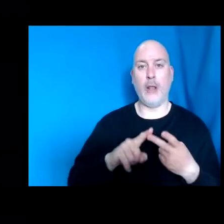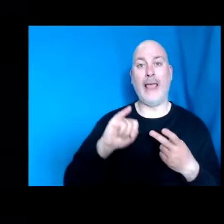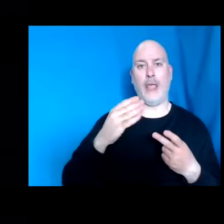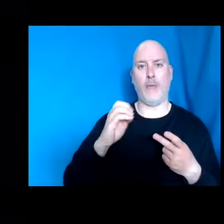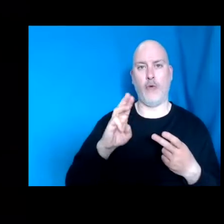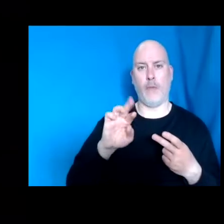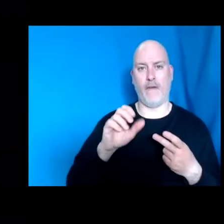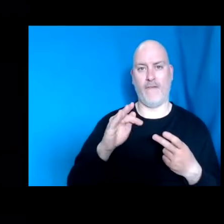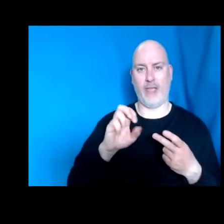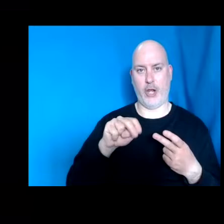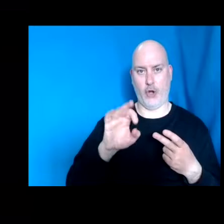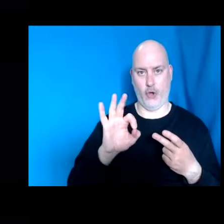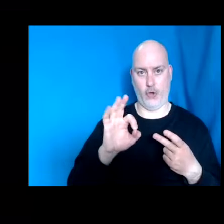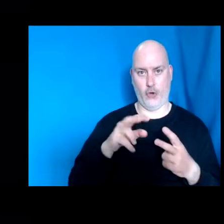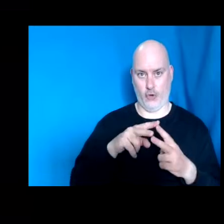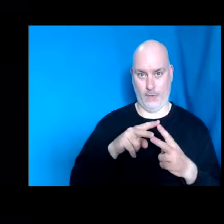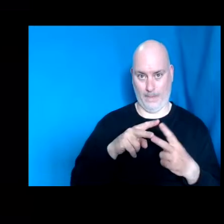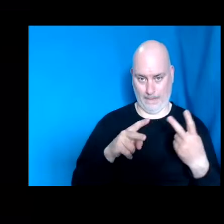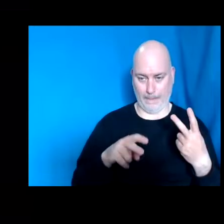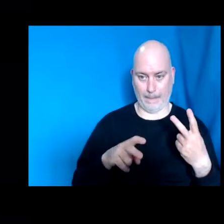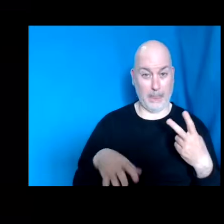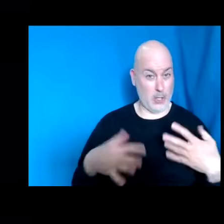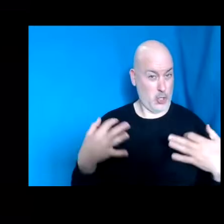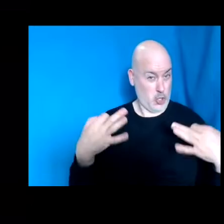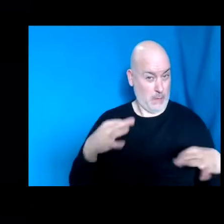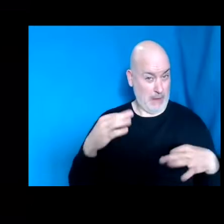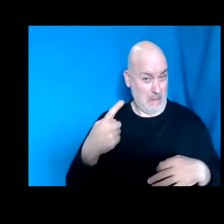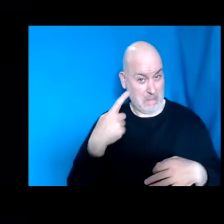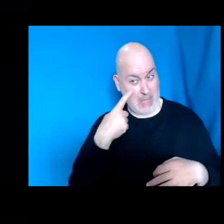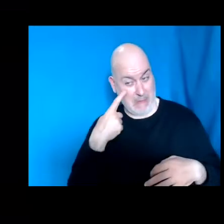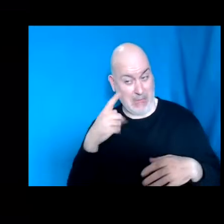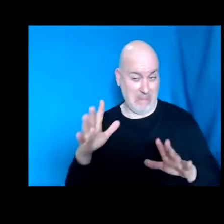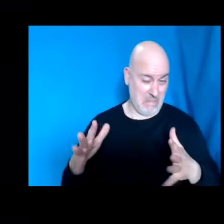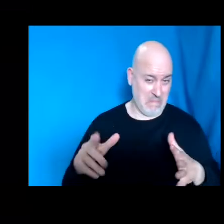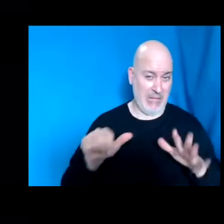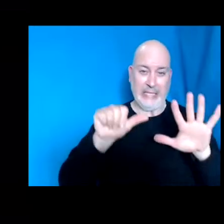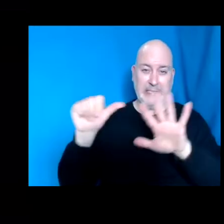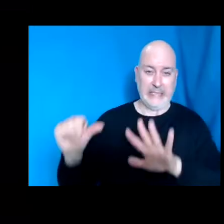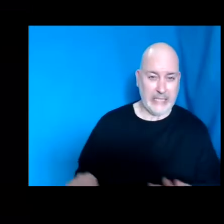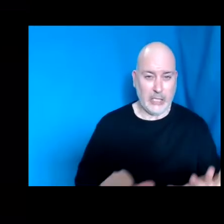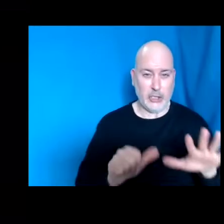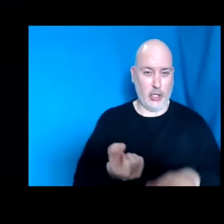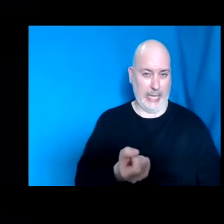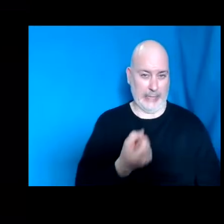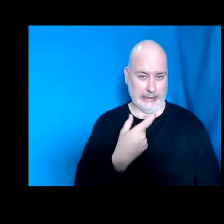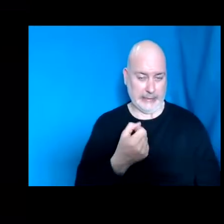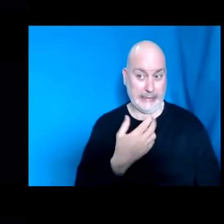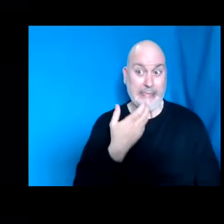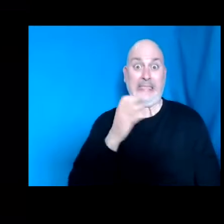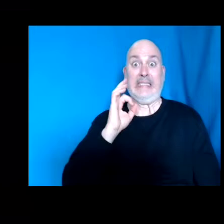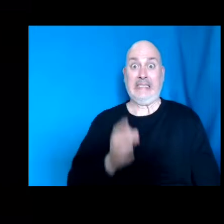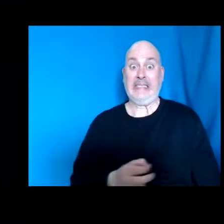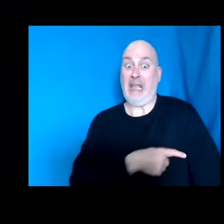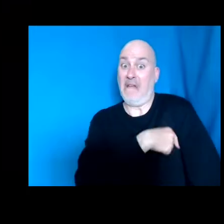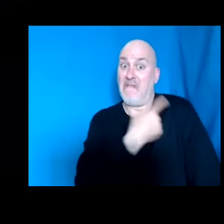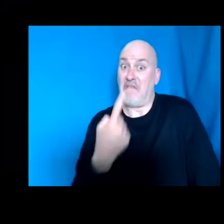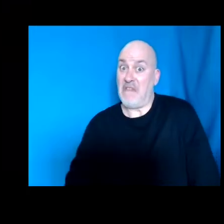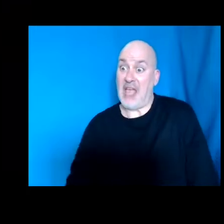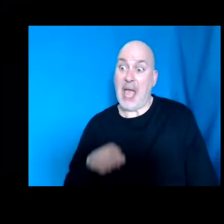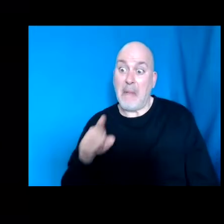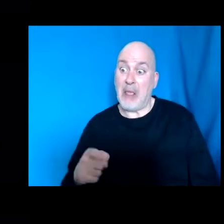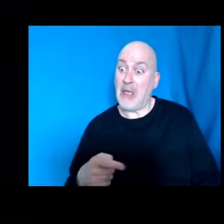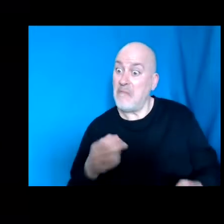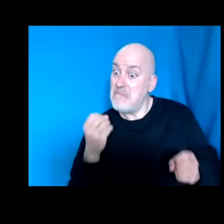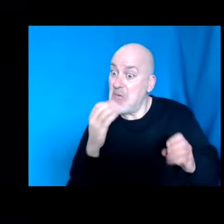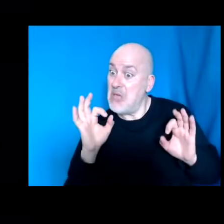Por regla general, se pueden administrar cada 6 horas o, si la fiebre lo permite, alargar a cada 8